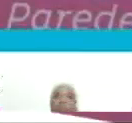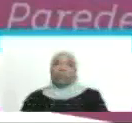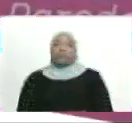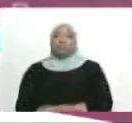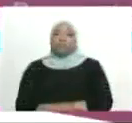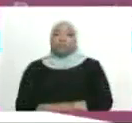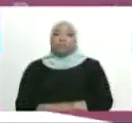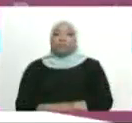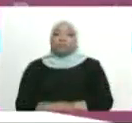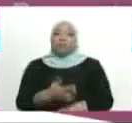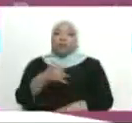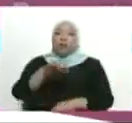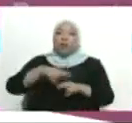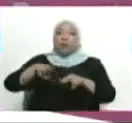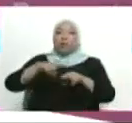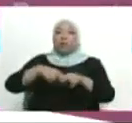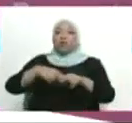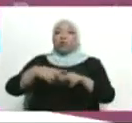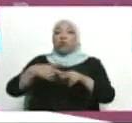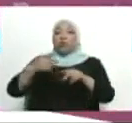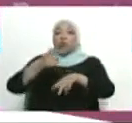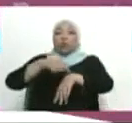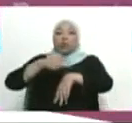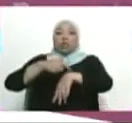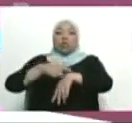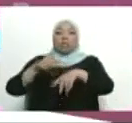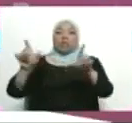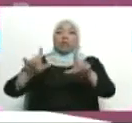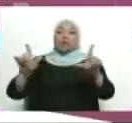Estamos en un horario infantil.